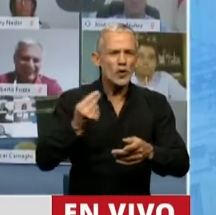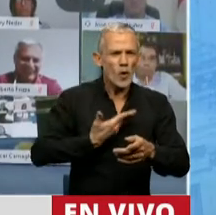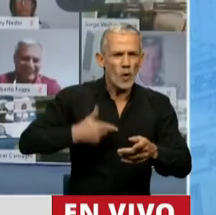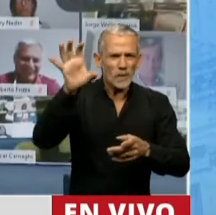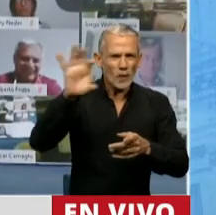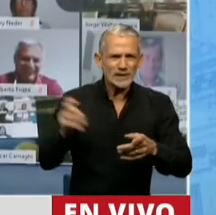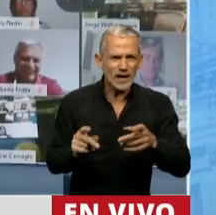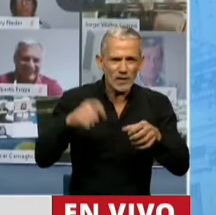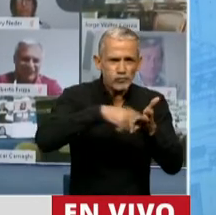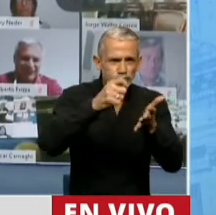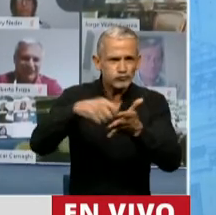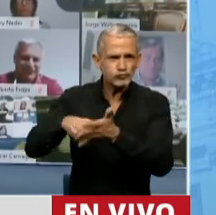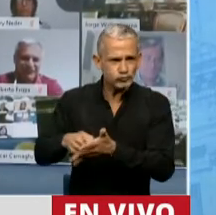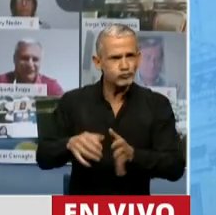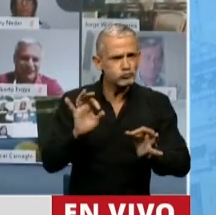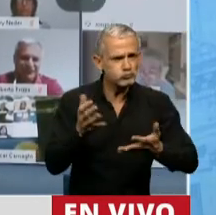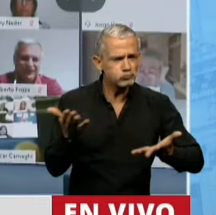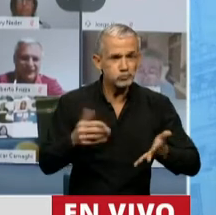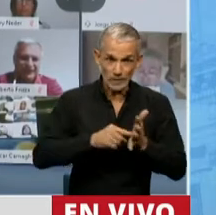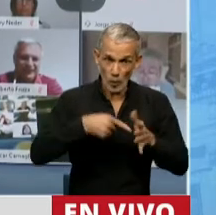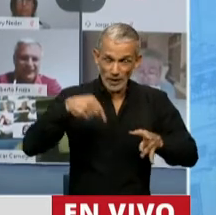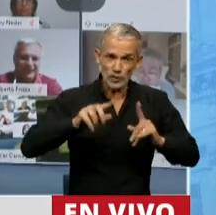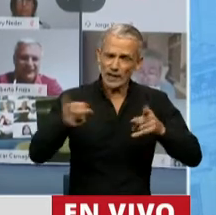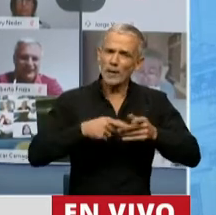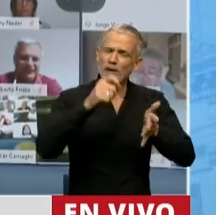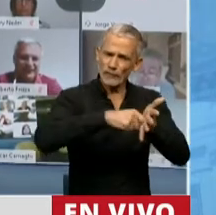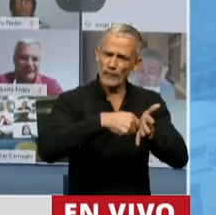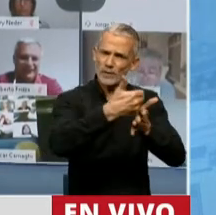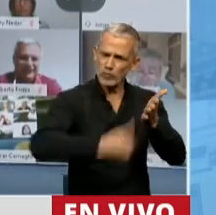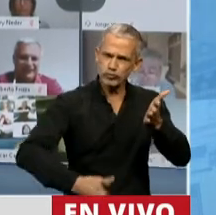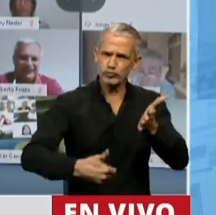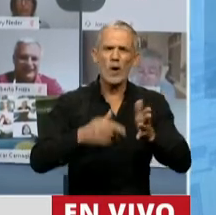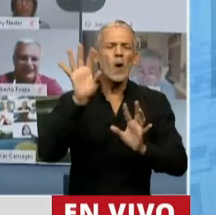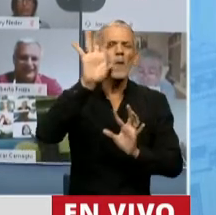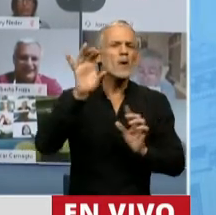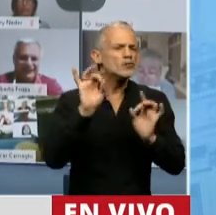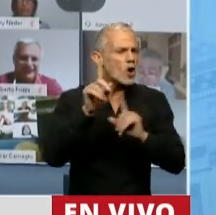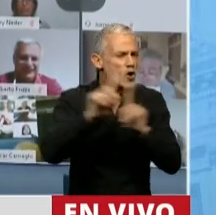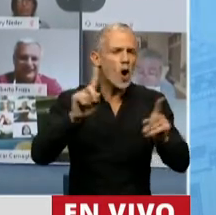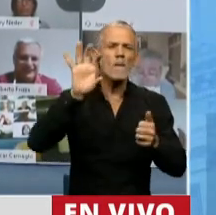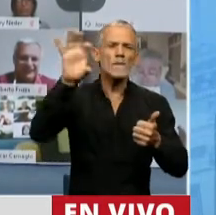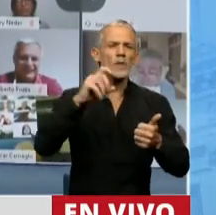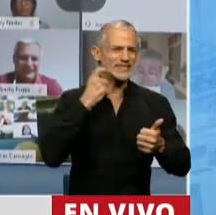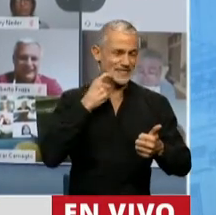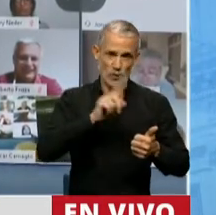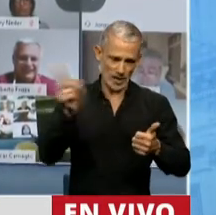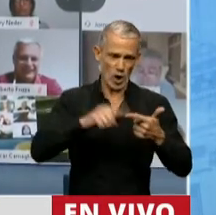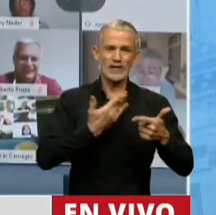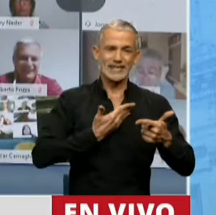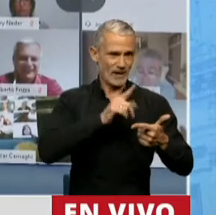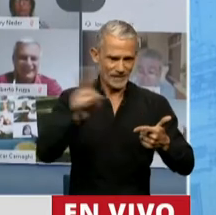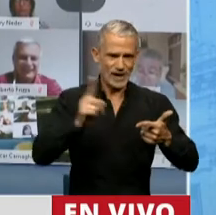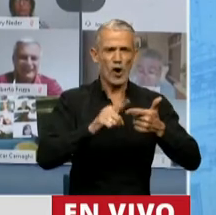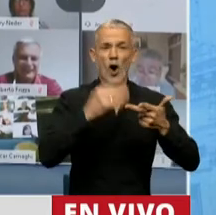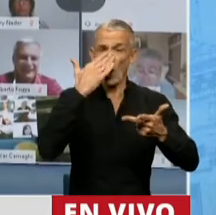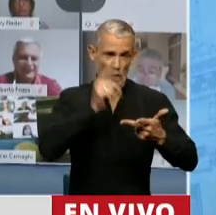Estado provinciales, incluyendo la ciudad autónoma, excepto las provincias de San Luis, Santa Fe